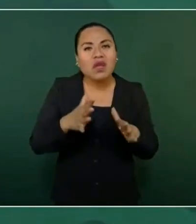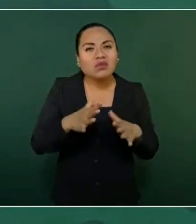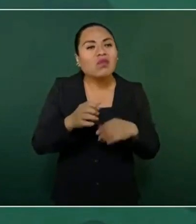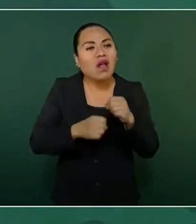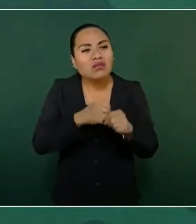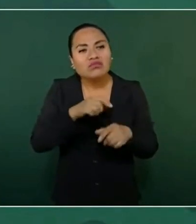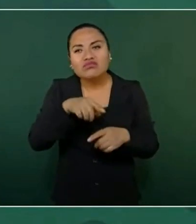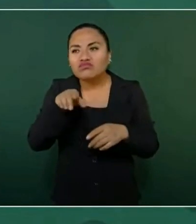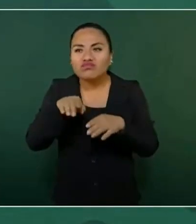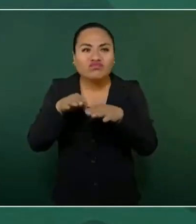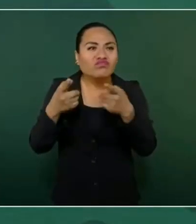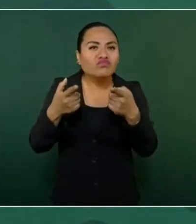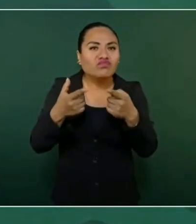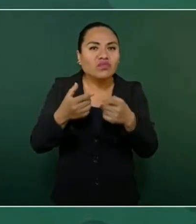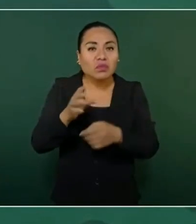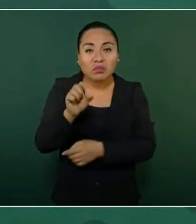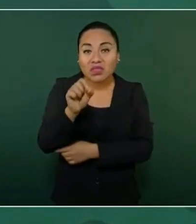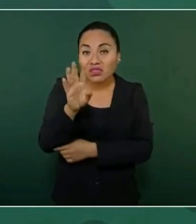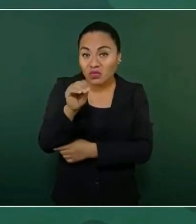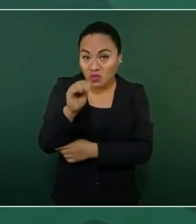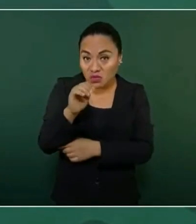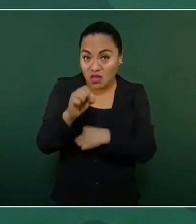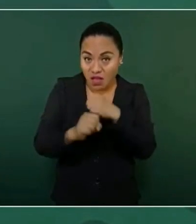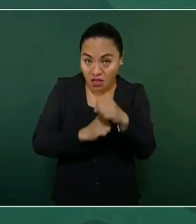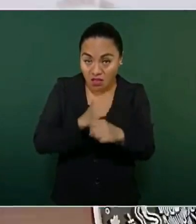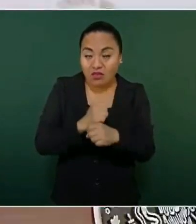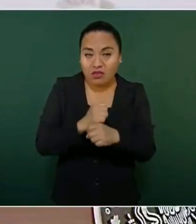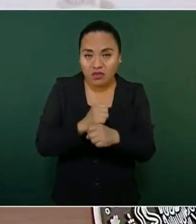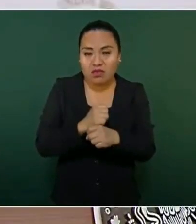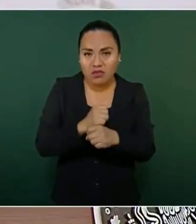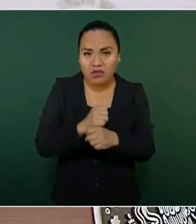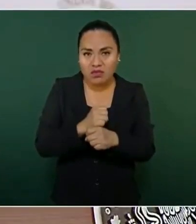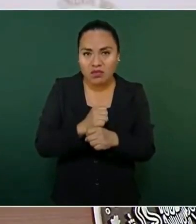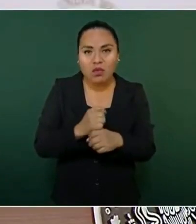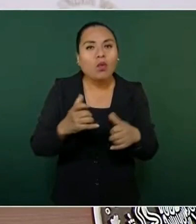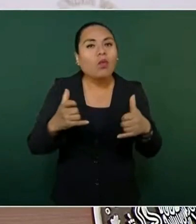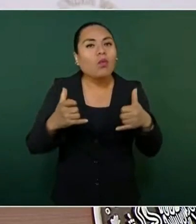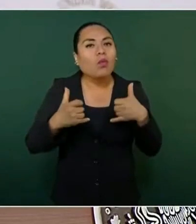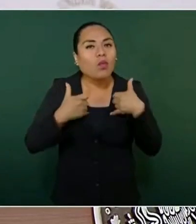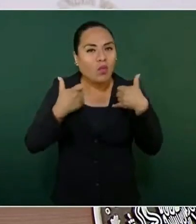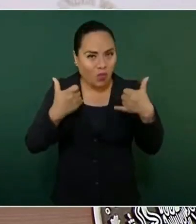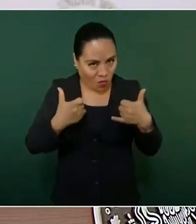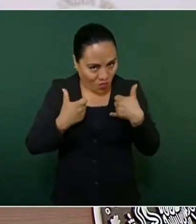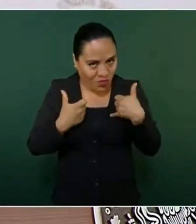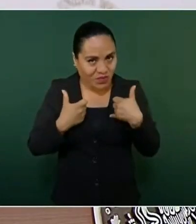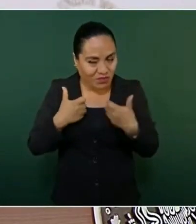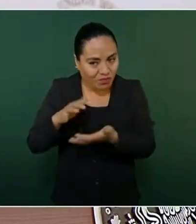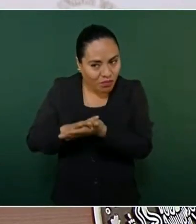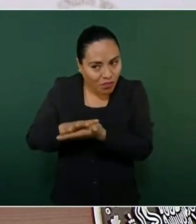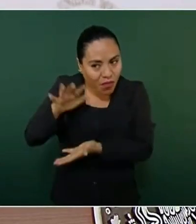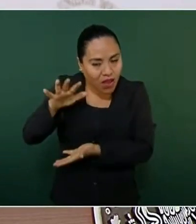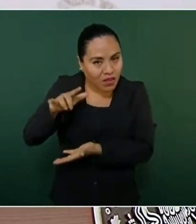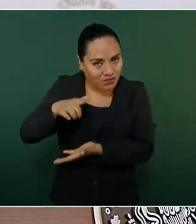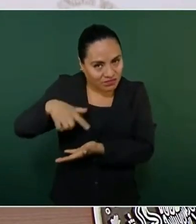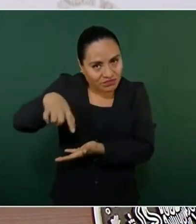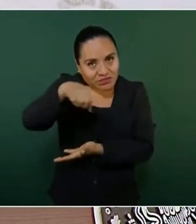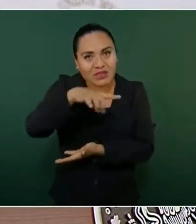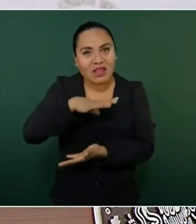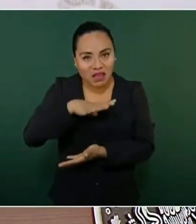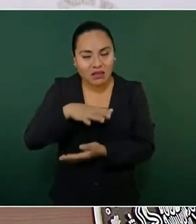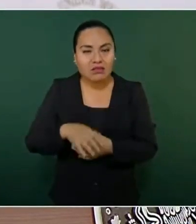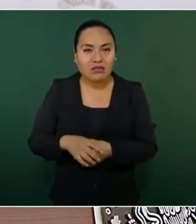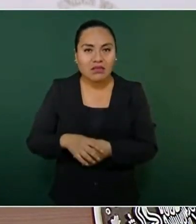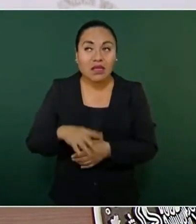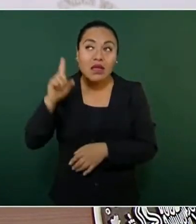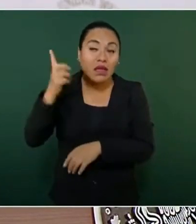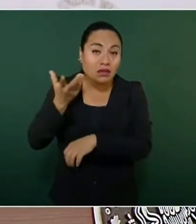años. Tenemos mano de obra joven. y ya en Estados